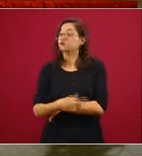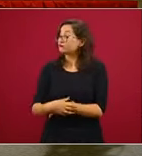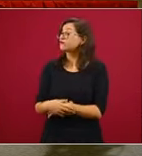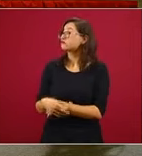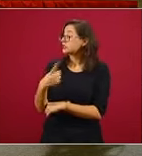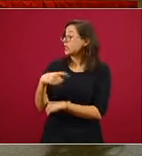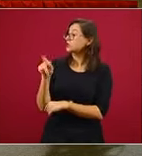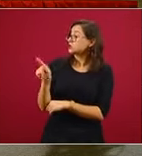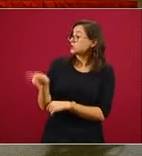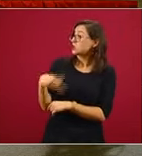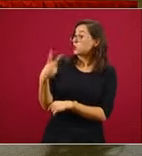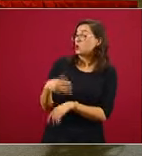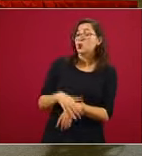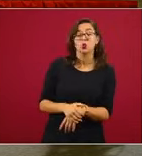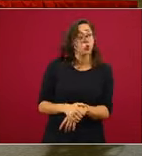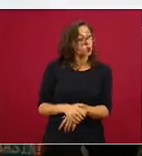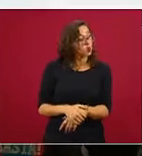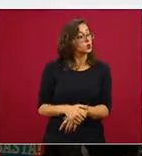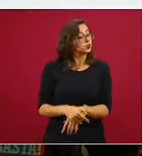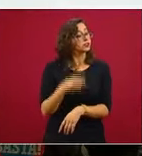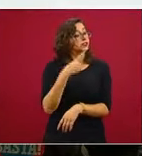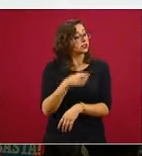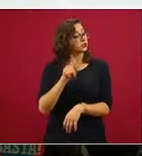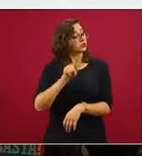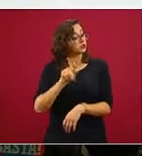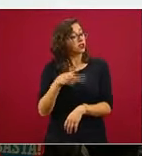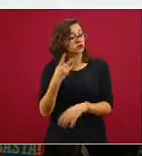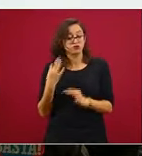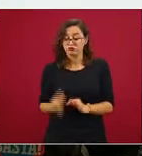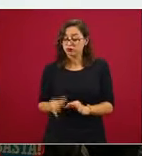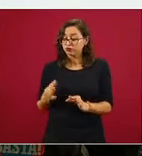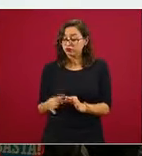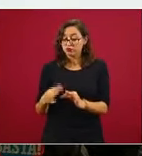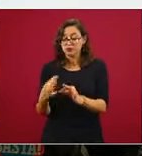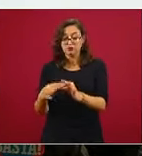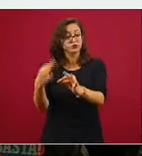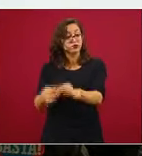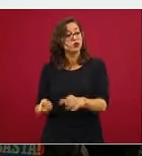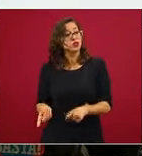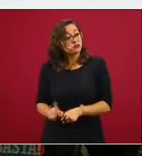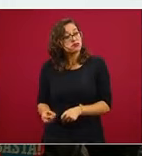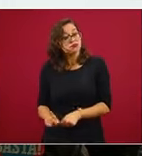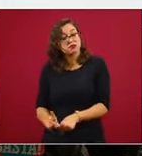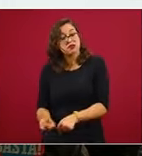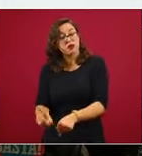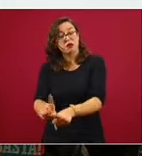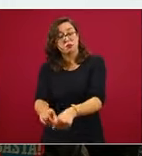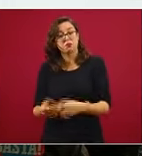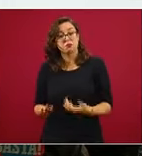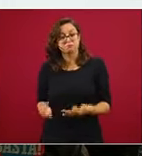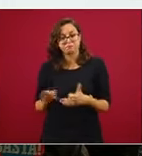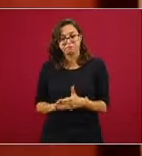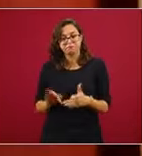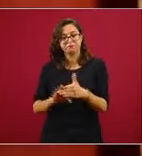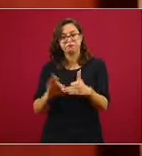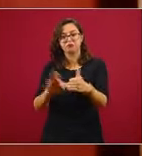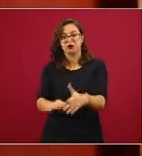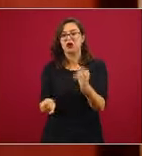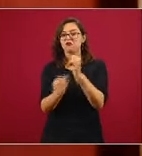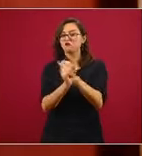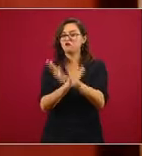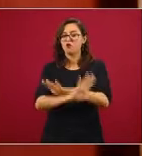172 días de estar por aquí todos los días tratando de otorgar la